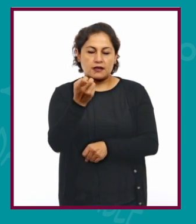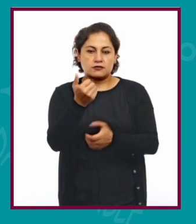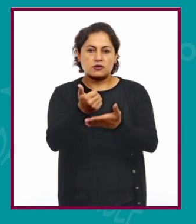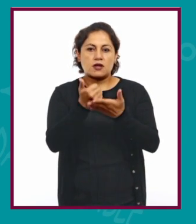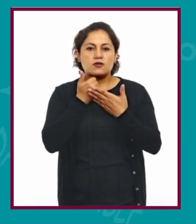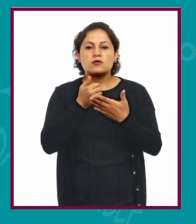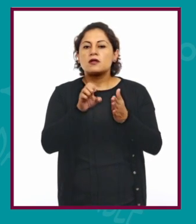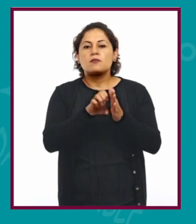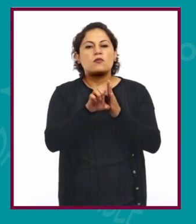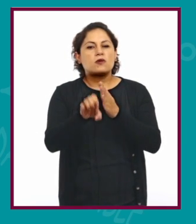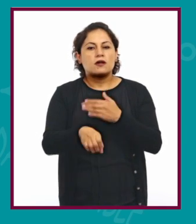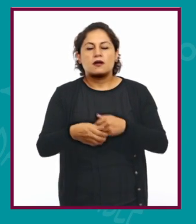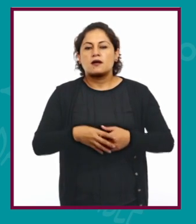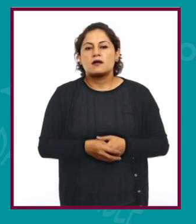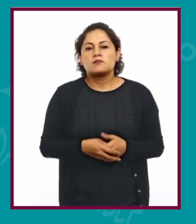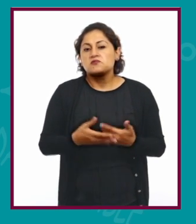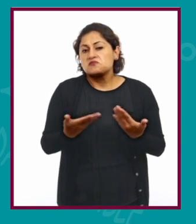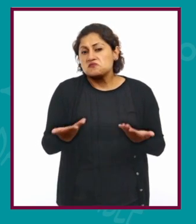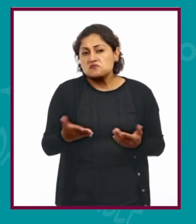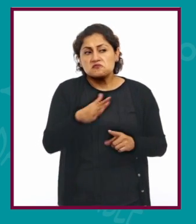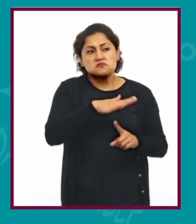Porque distintas